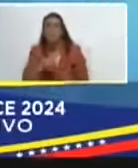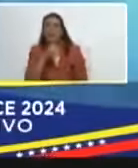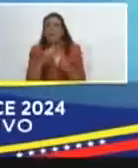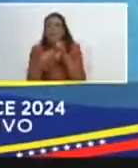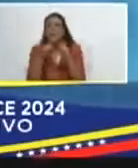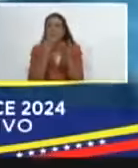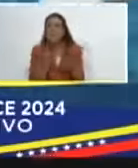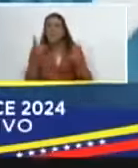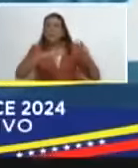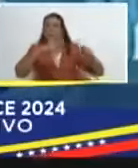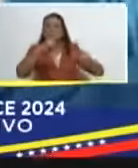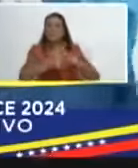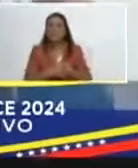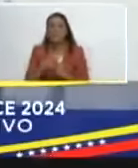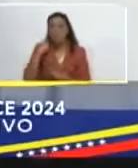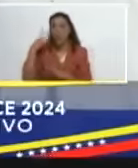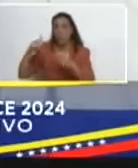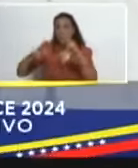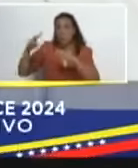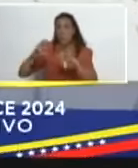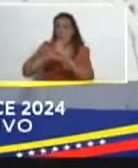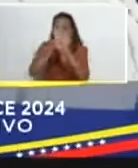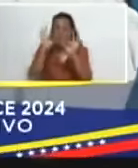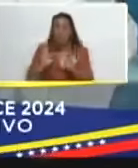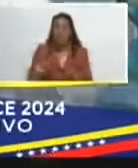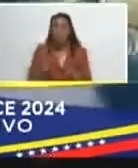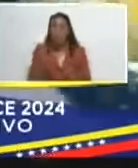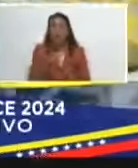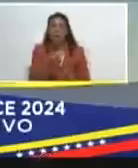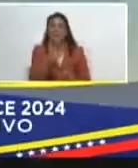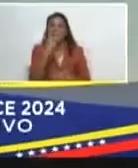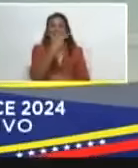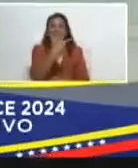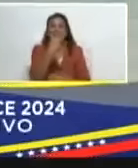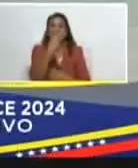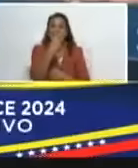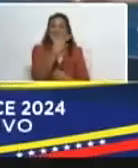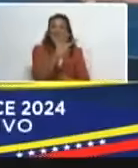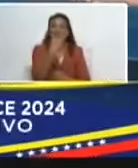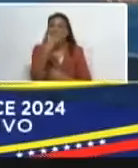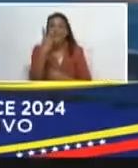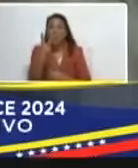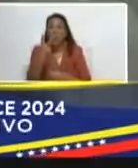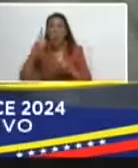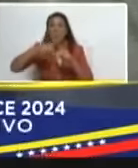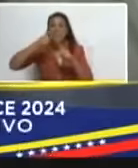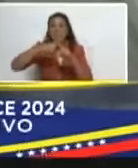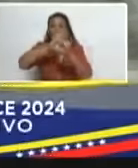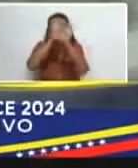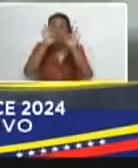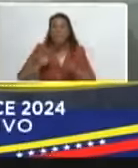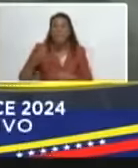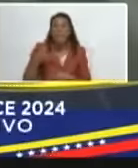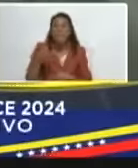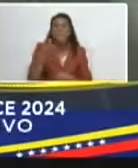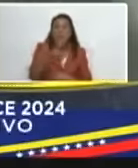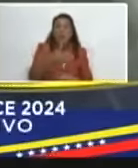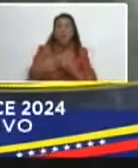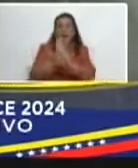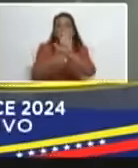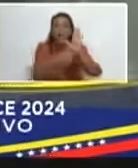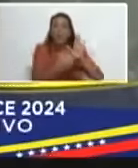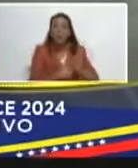aquí? Bueno, aquí tenemos una exhibición de varias fórmulas, aquí hay más de 32 especies, muchas de ellas totalmente cubriendo el mercado nacional